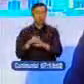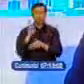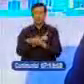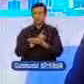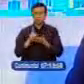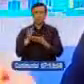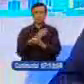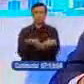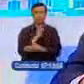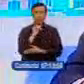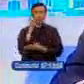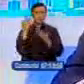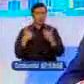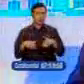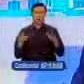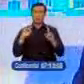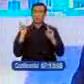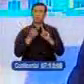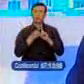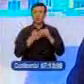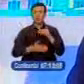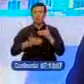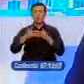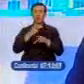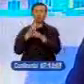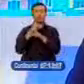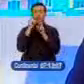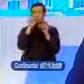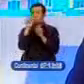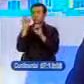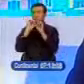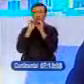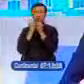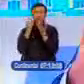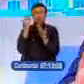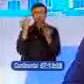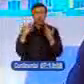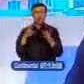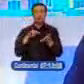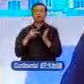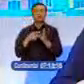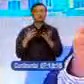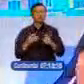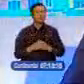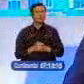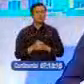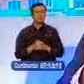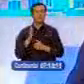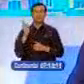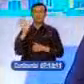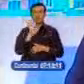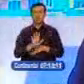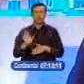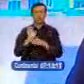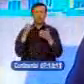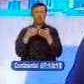semana, el martes pasado, cerrando la primera fase de los consejos consultivos con las organizaciones políticas. ¿Qué significa esto? Me he recorrido el país con